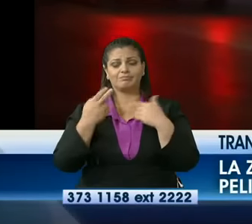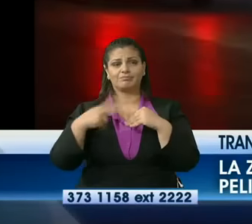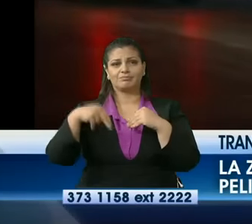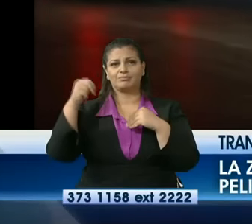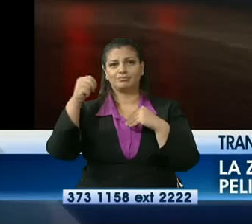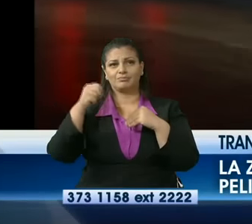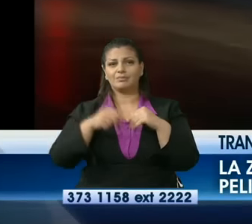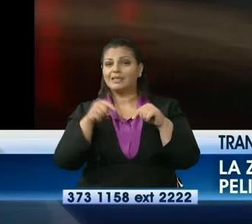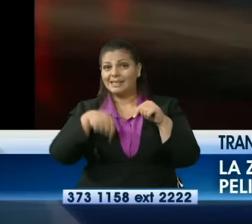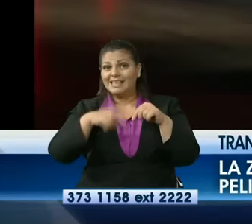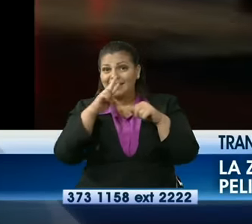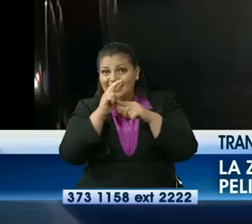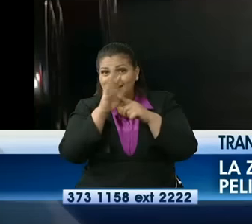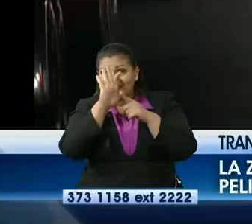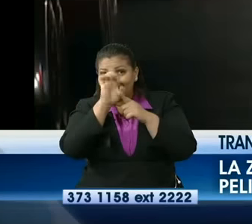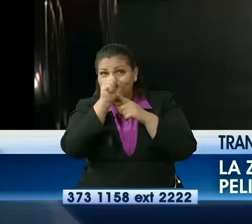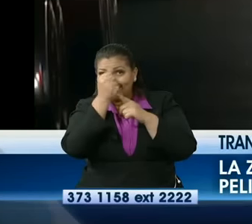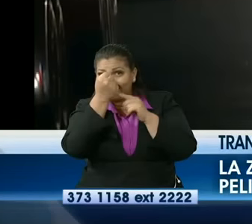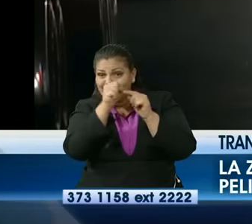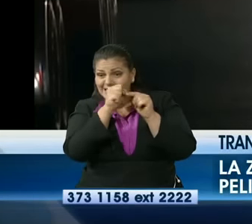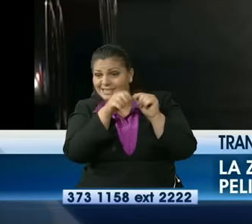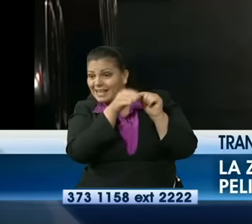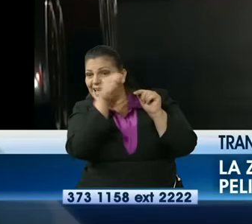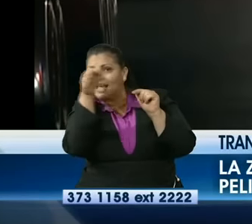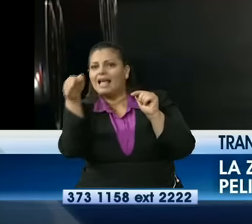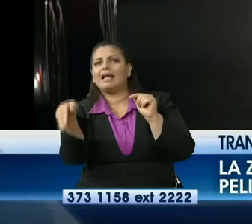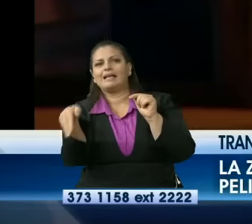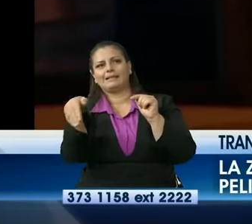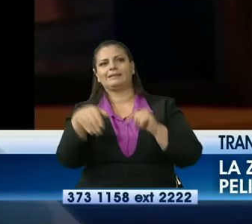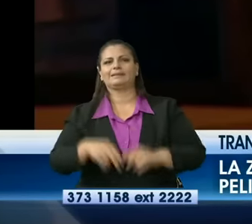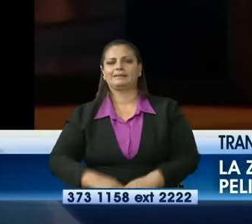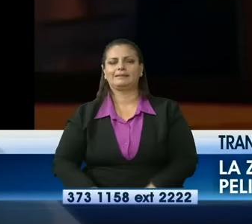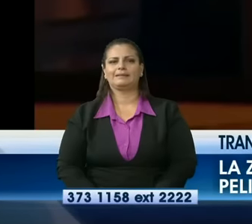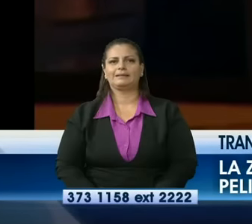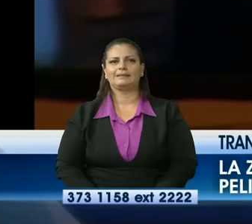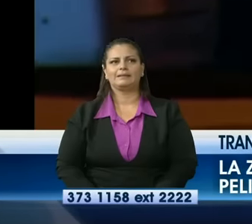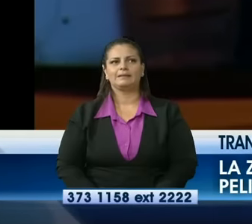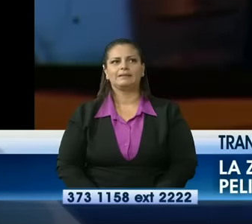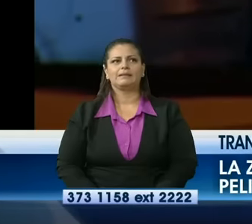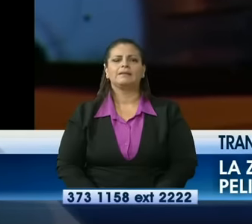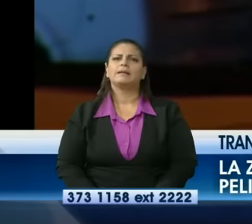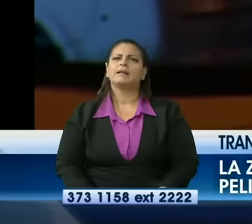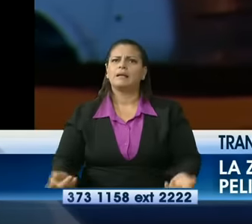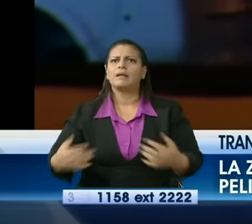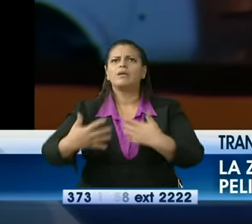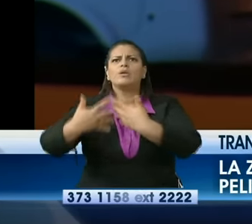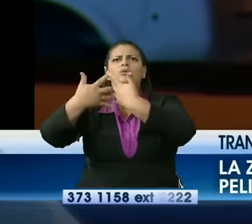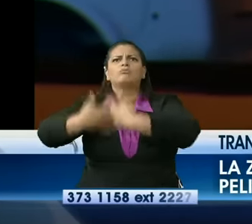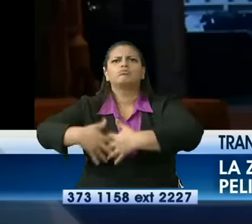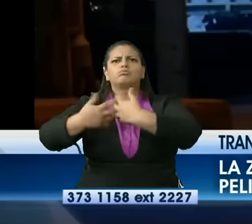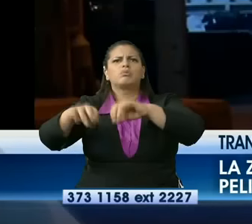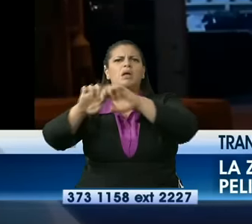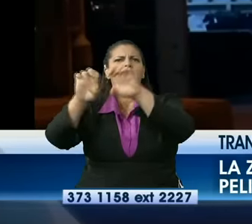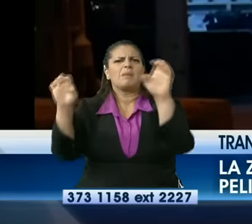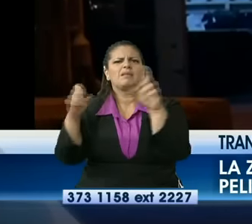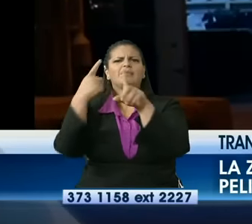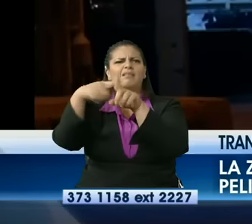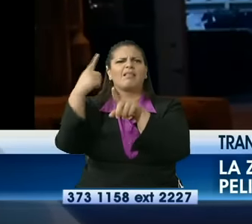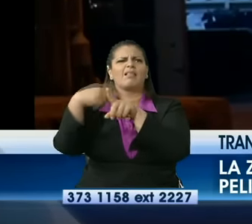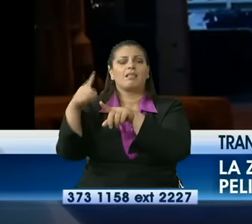ser más exactos, es en la zona industrial en donde está ubicada la vía. Significa que los trabajadores de estas empresas o